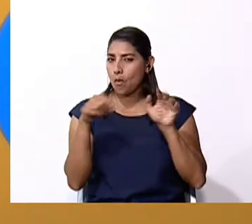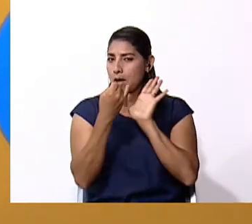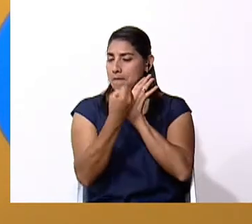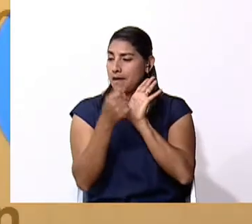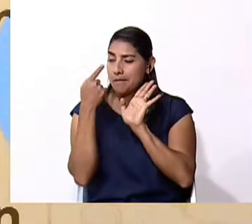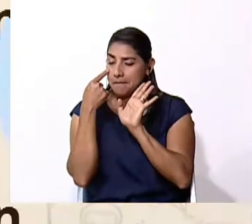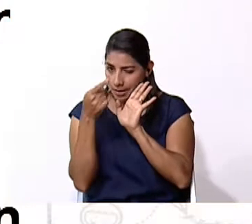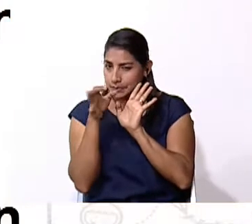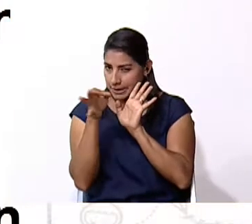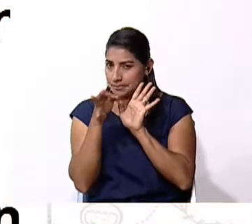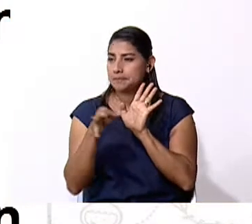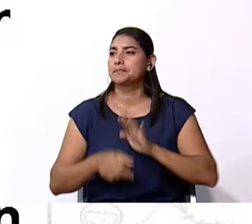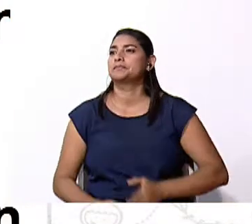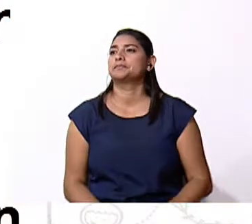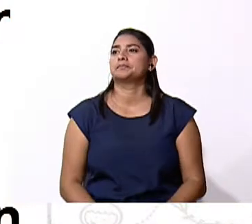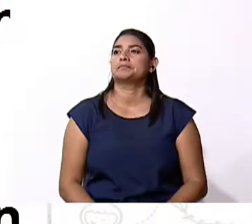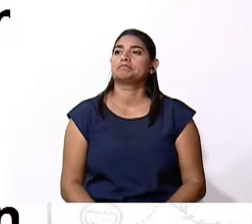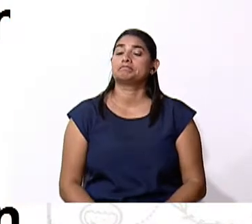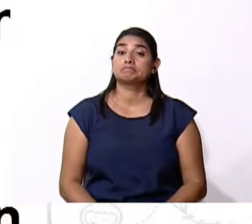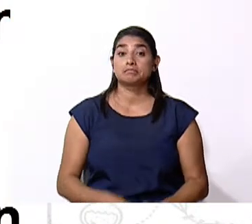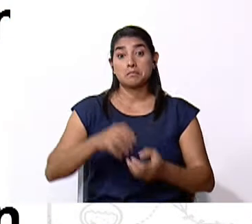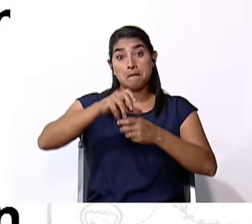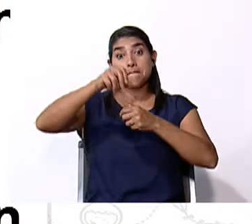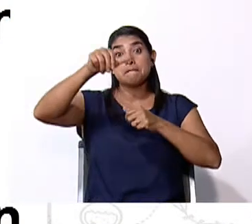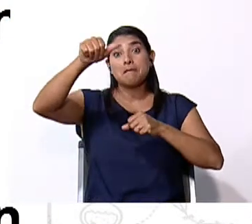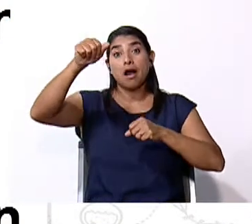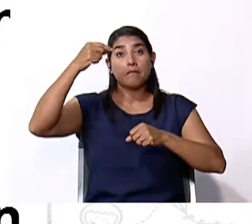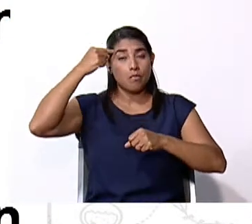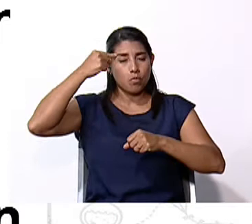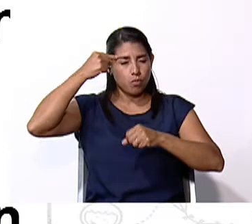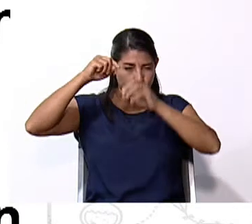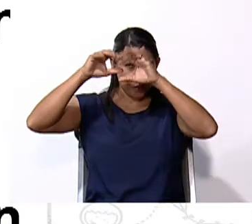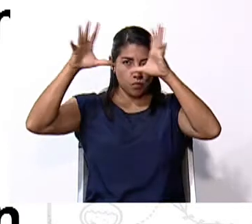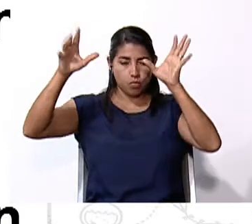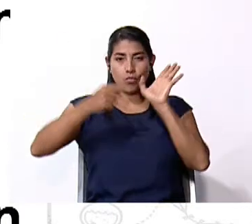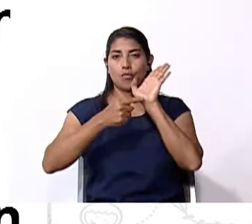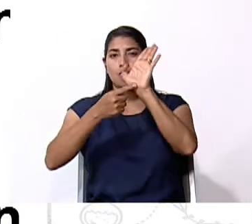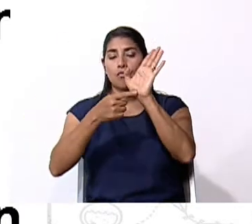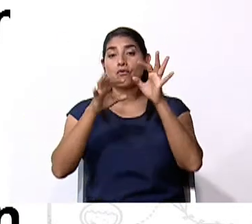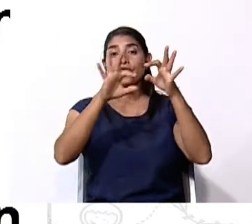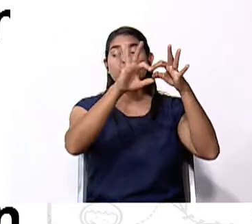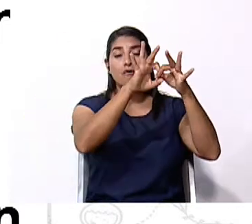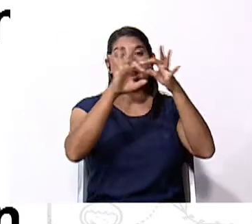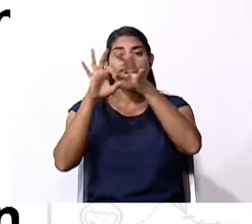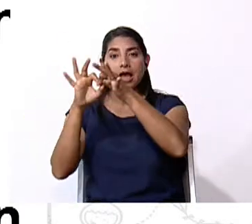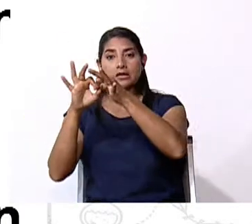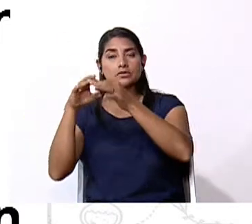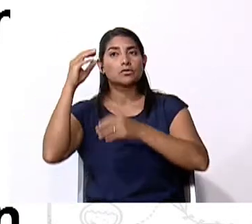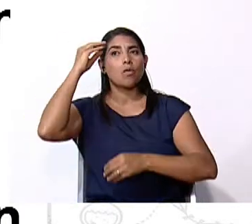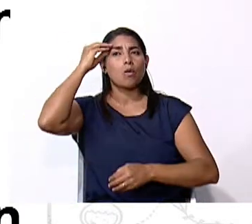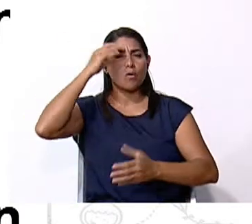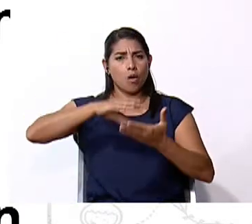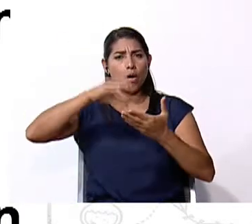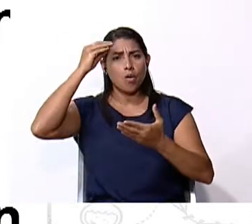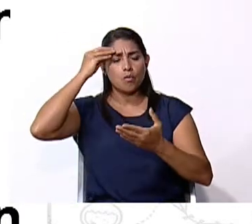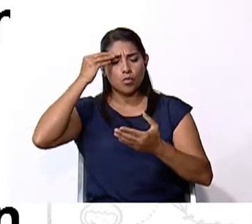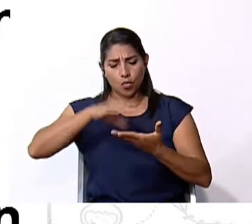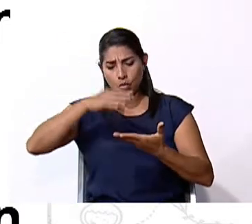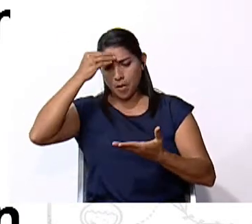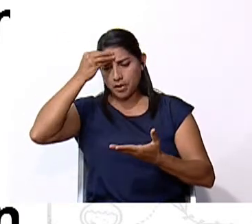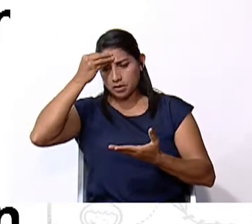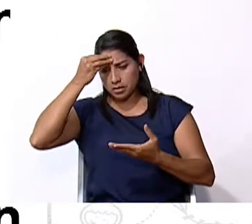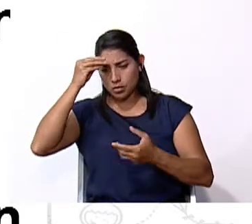estrategia. Un mapa conceptual representa las relaciones entre los conceptos que forman un